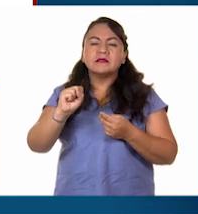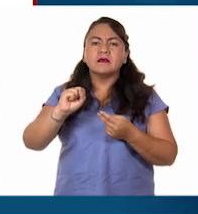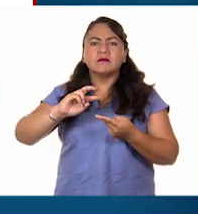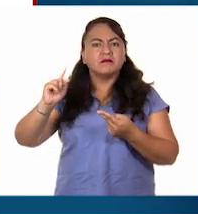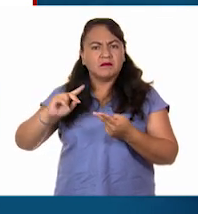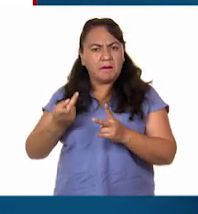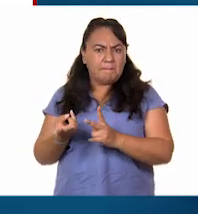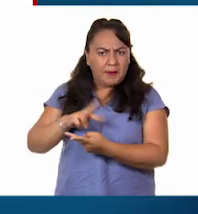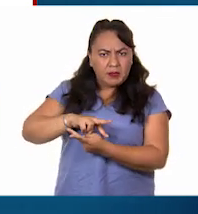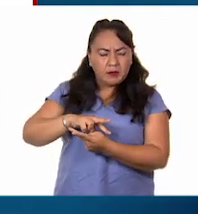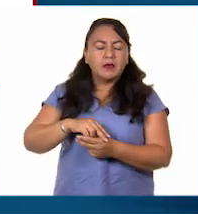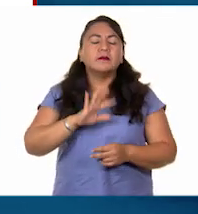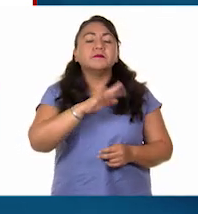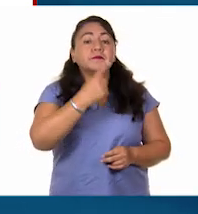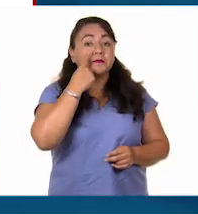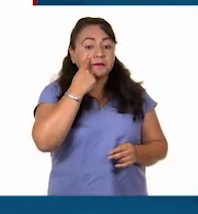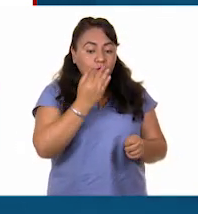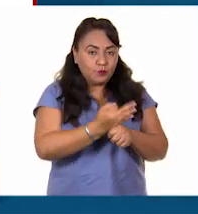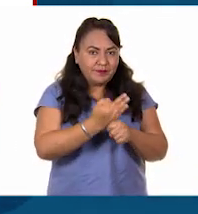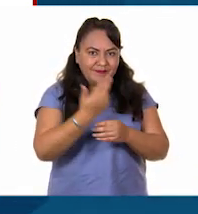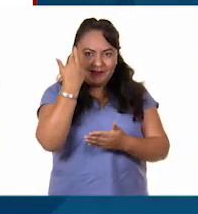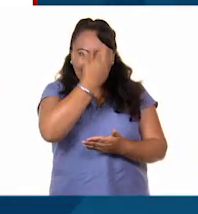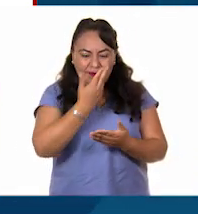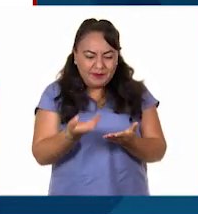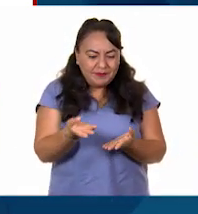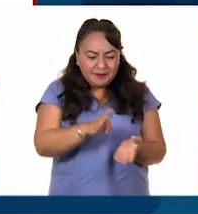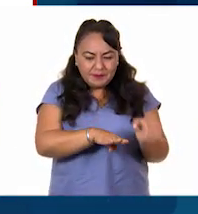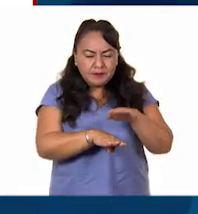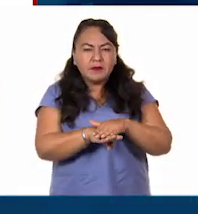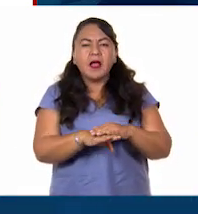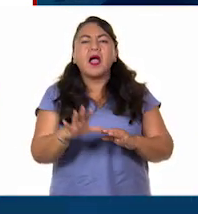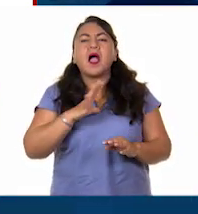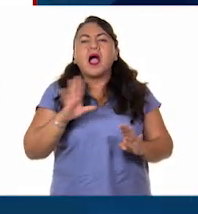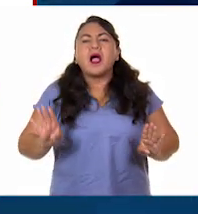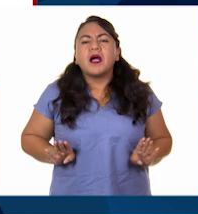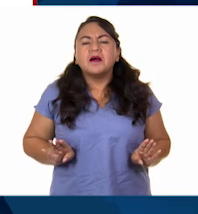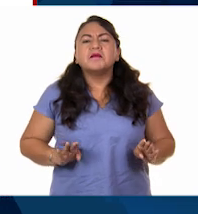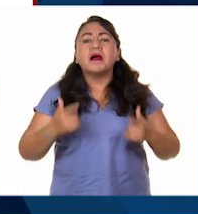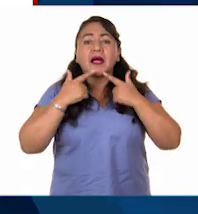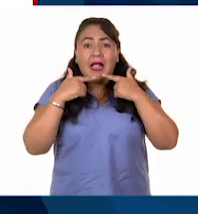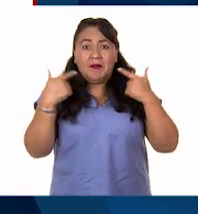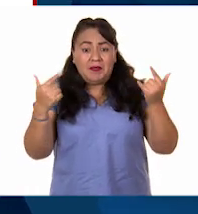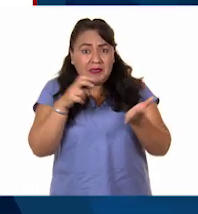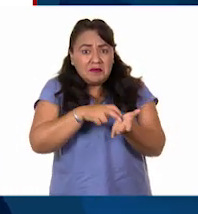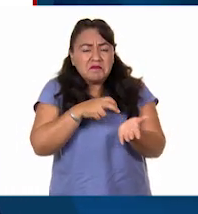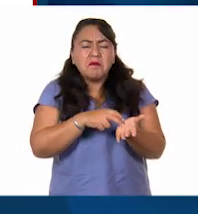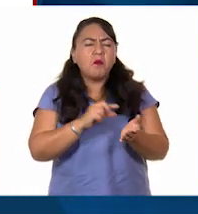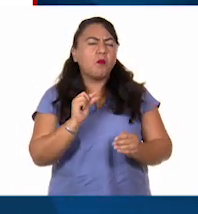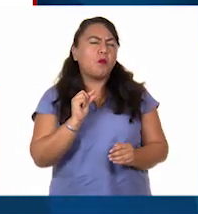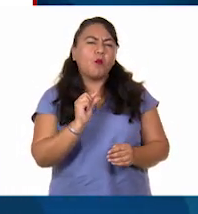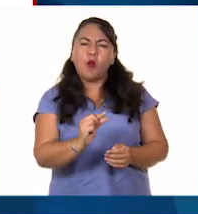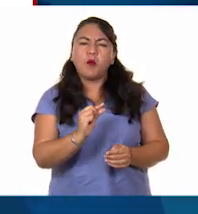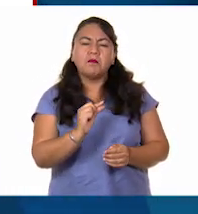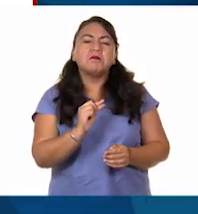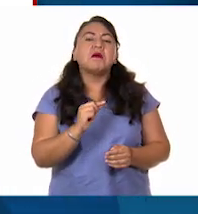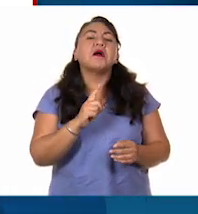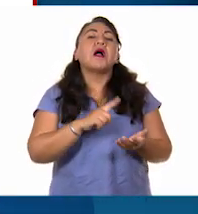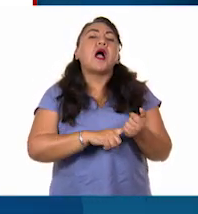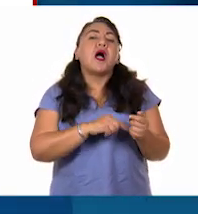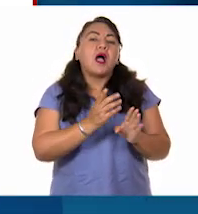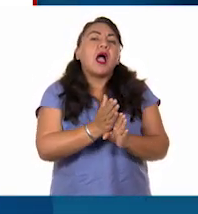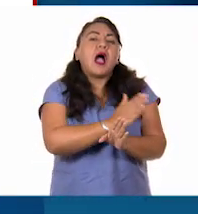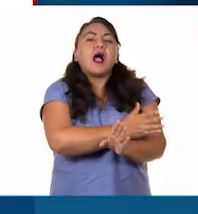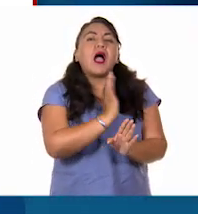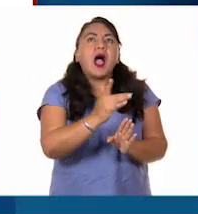Mira, en el caso de los trípticos que vamos a revisar, tienen pocos aspectos gramaticales que corregir. Supongo que ya tuvieron su